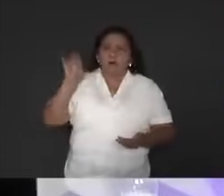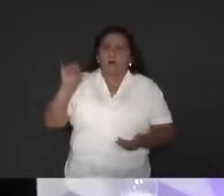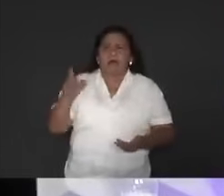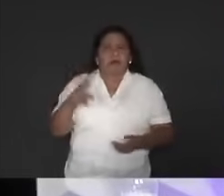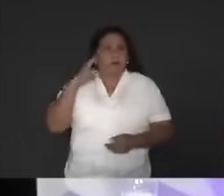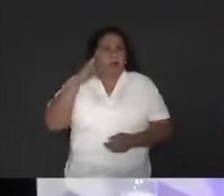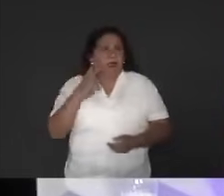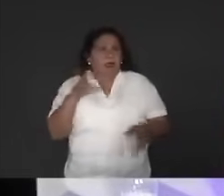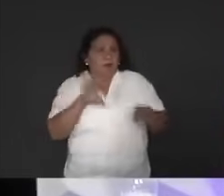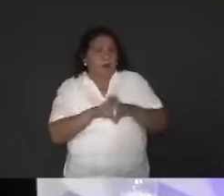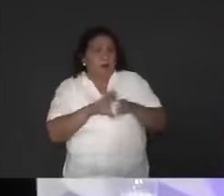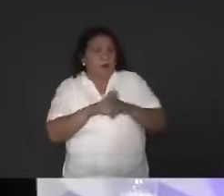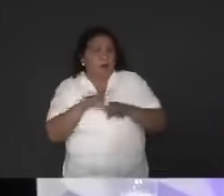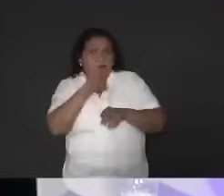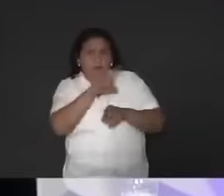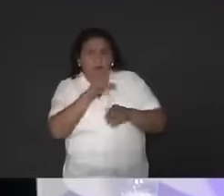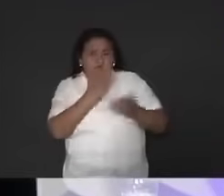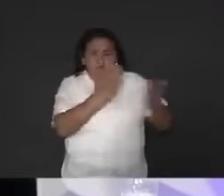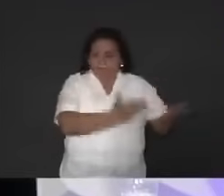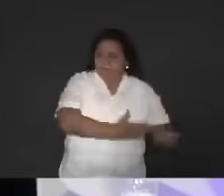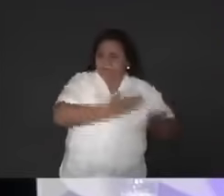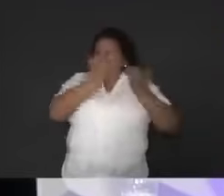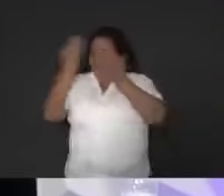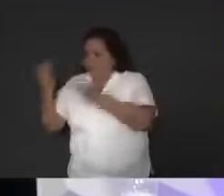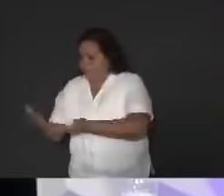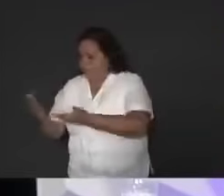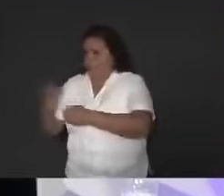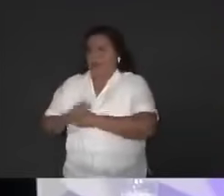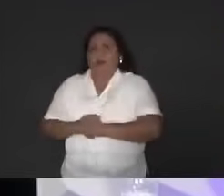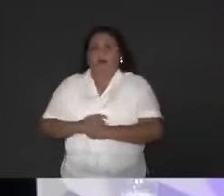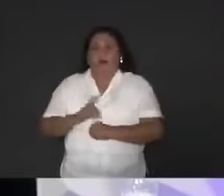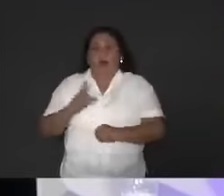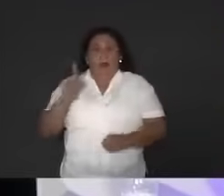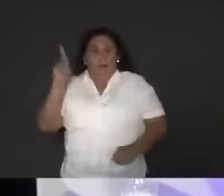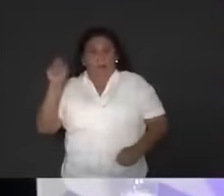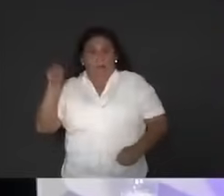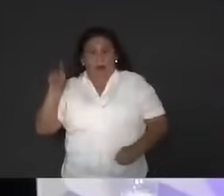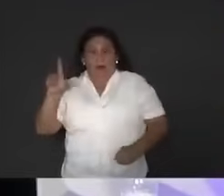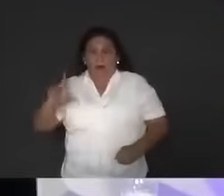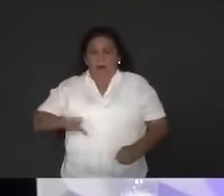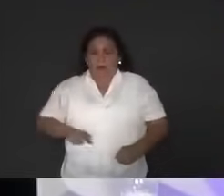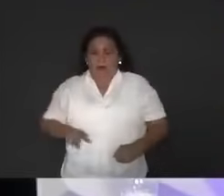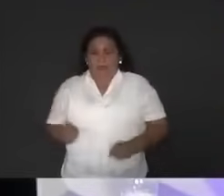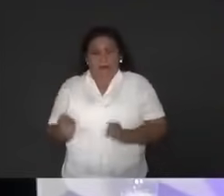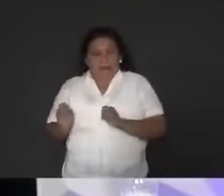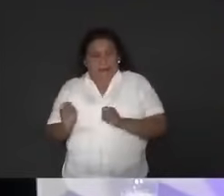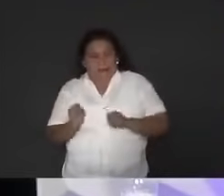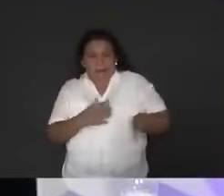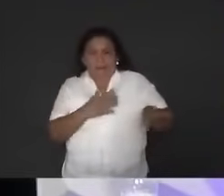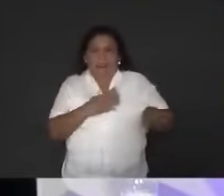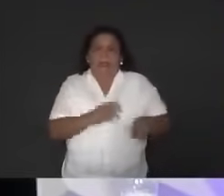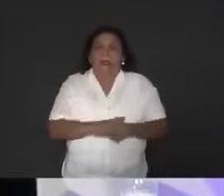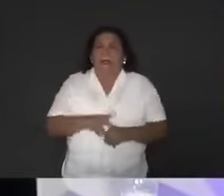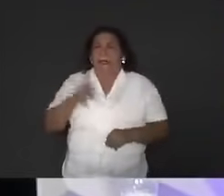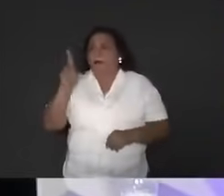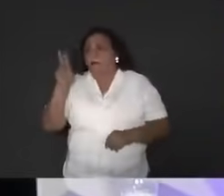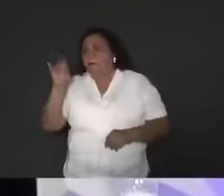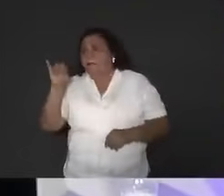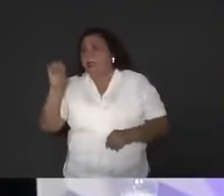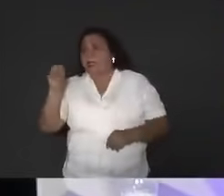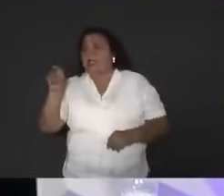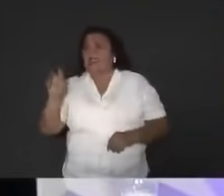cúpula de su partido le entregó al PAN el gobierno en 2018, abandonando a su suerte a los priistas. Más